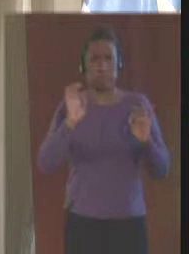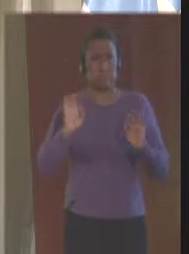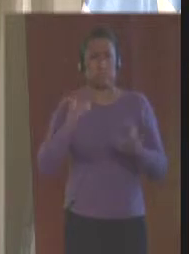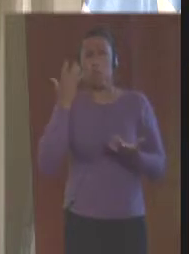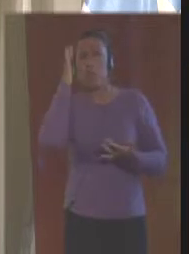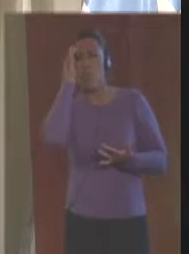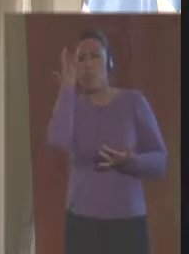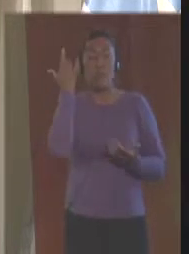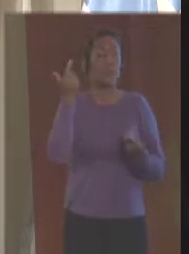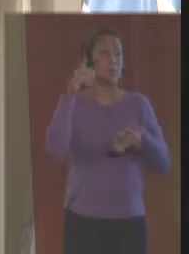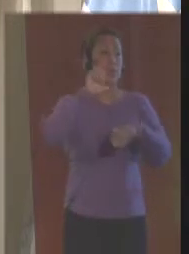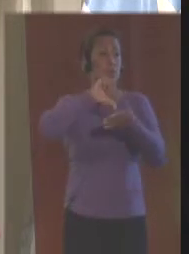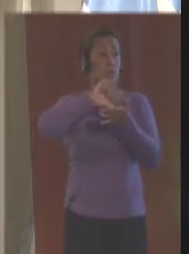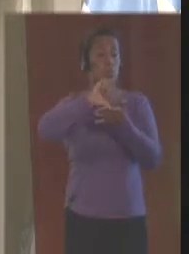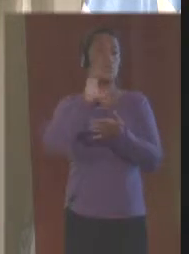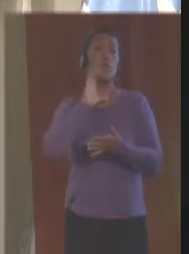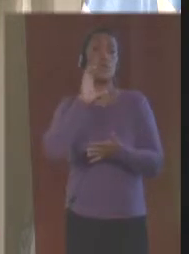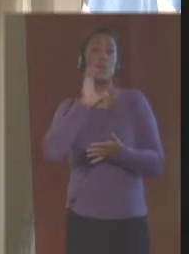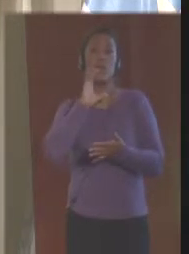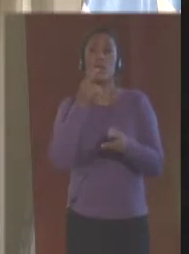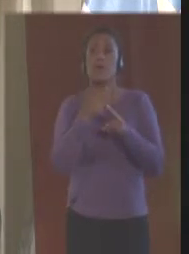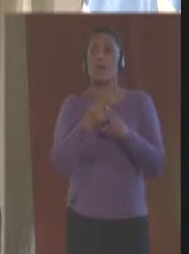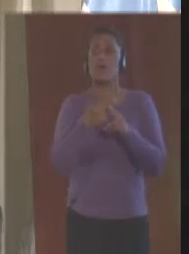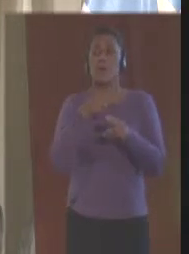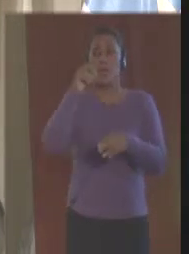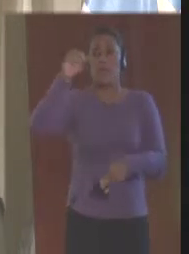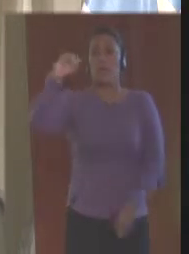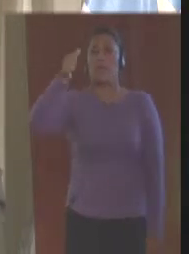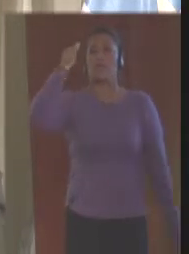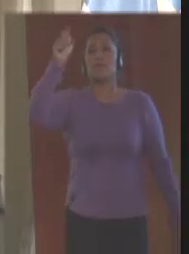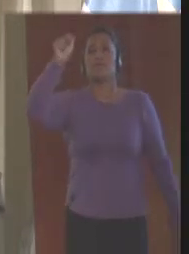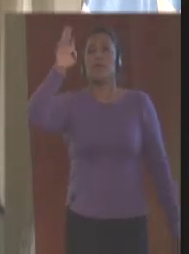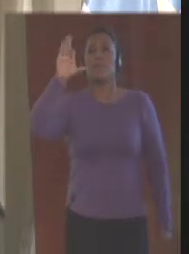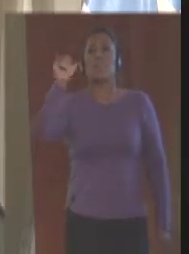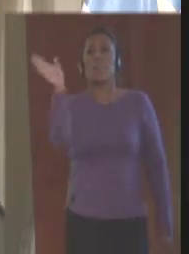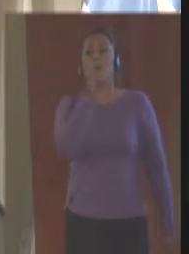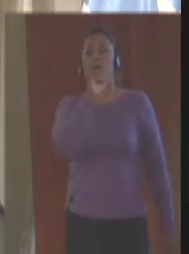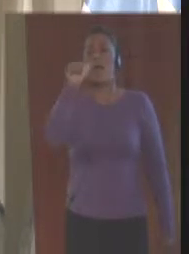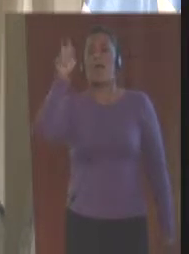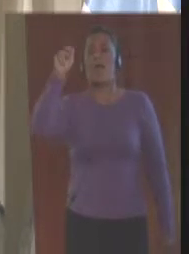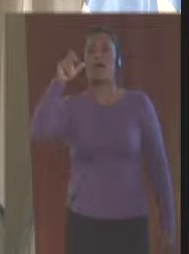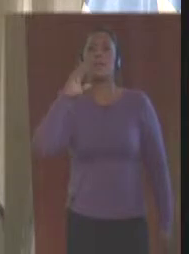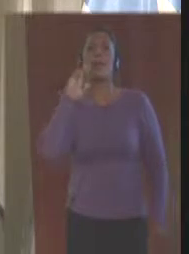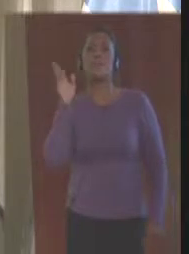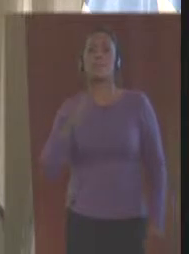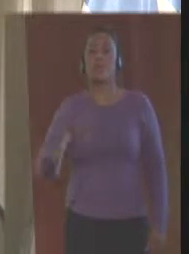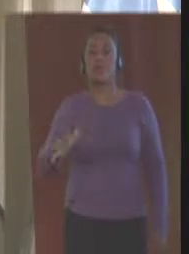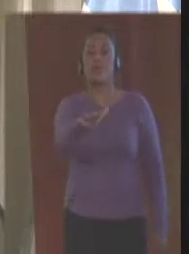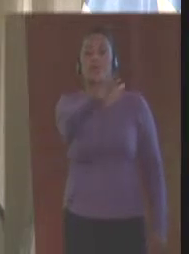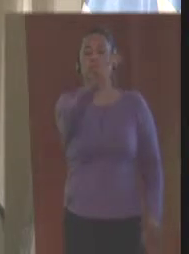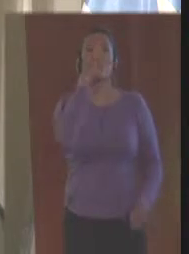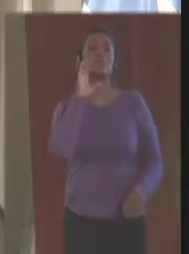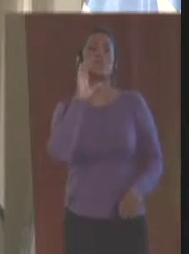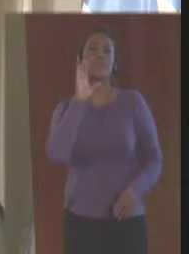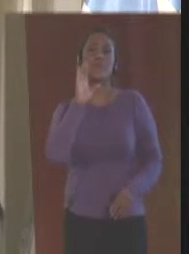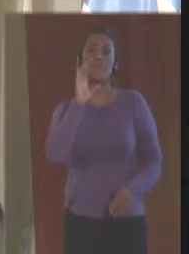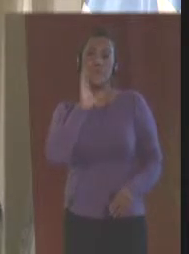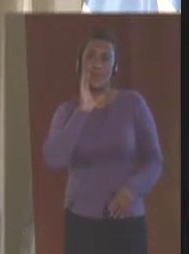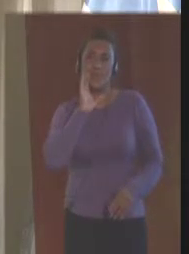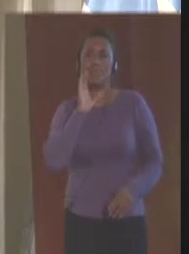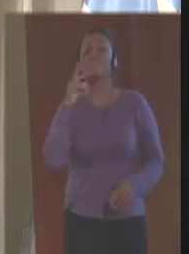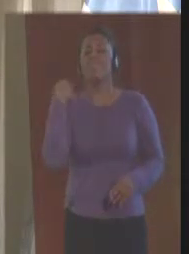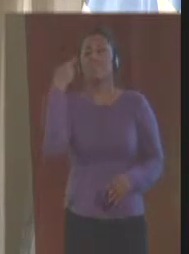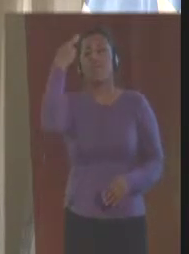como Cuenca, que el nombre de la ciudad es Santana de los Ríos de Cuenca, nos ha obligado a convivir permanentemente